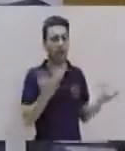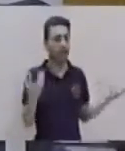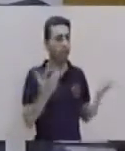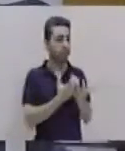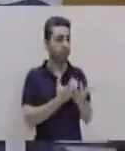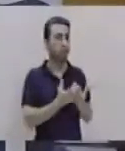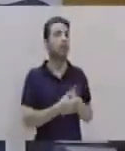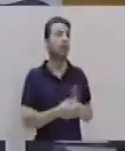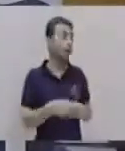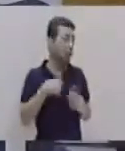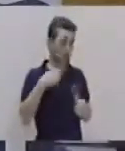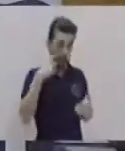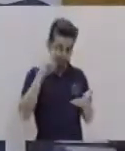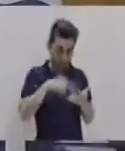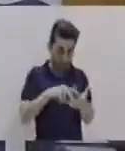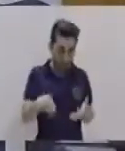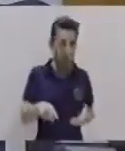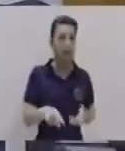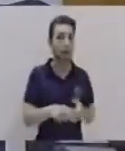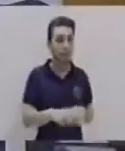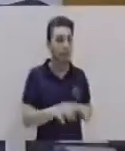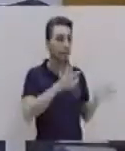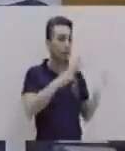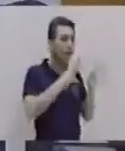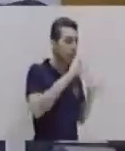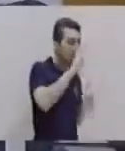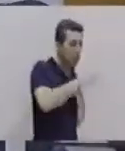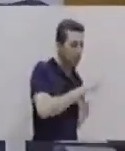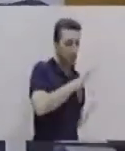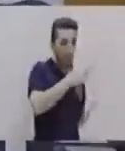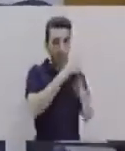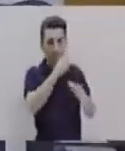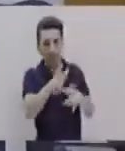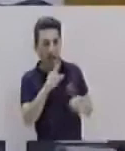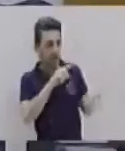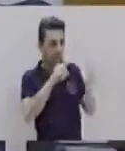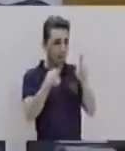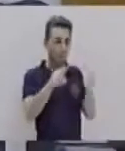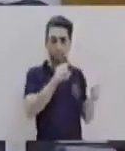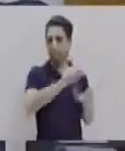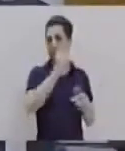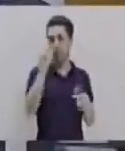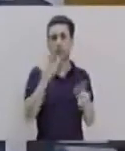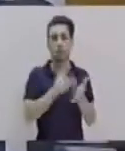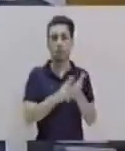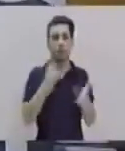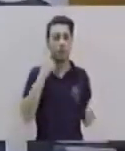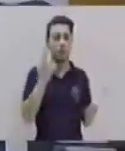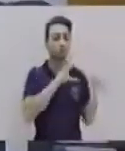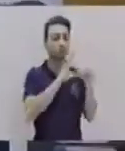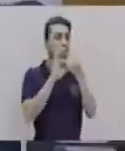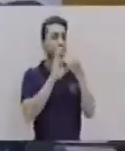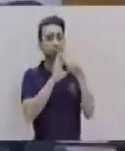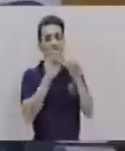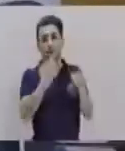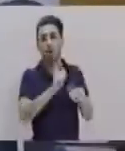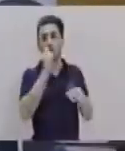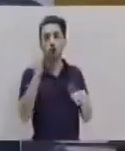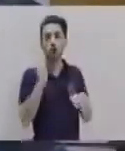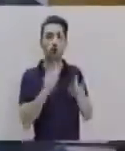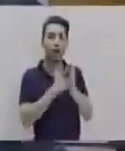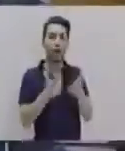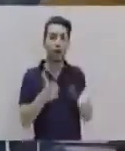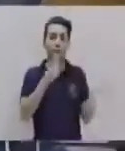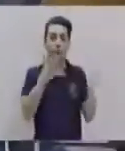el texto de Romeo y Julieta, puedo pensar, esto se parece a otra historia que yo ya leí en otro libro. Sí, pues que se relacionan con otros libros que tienen